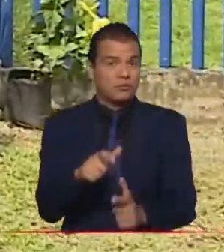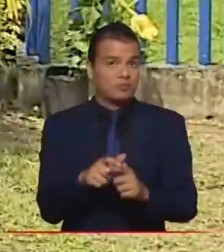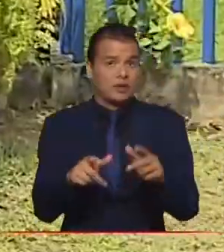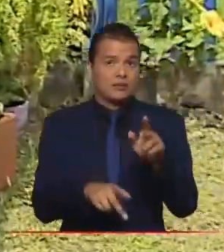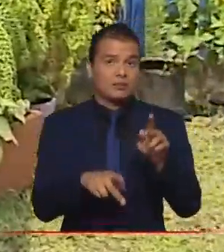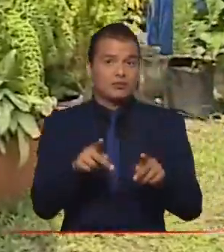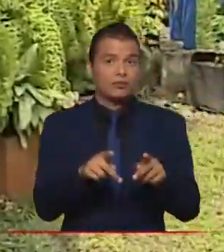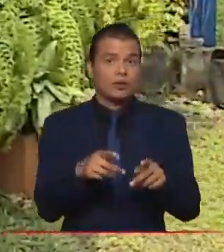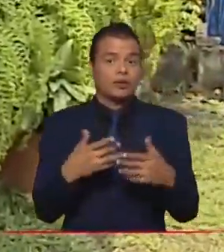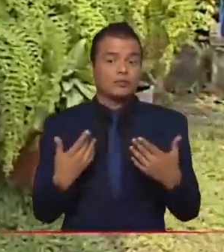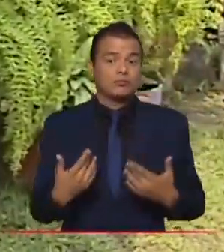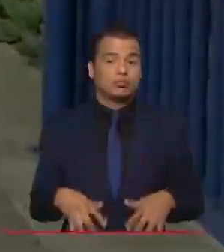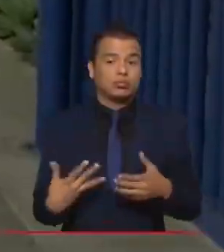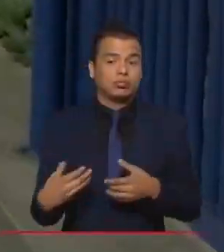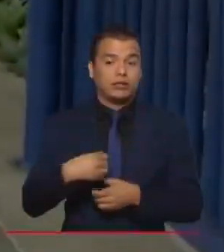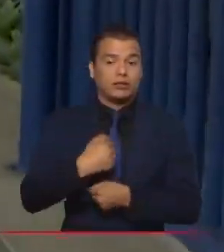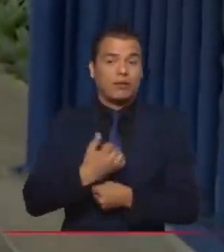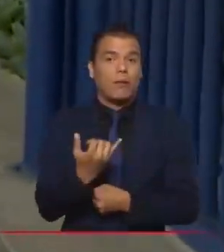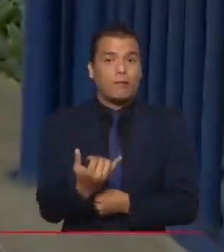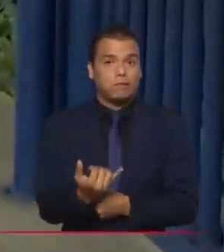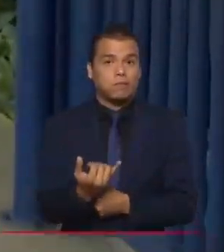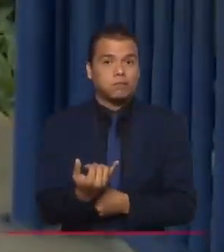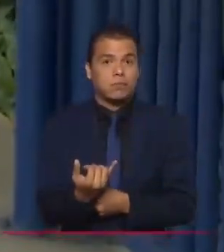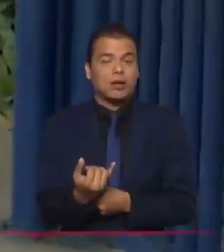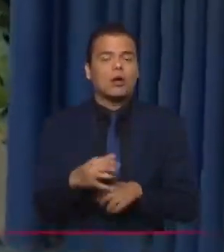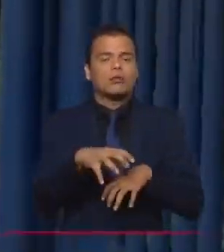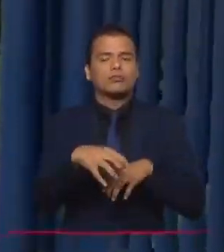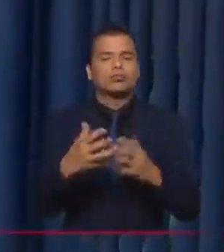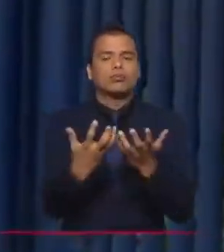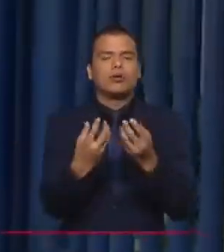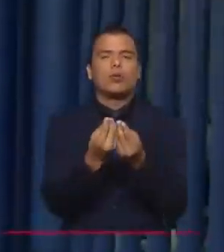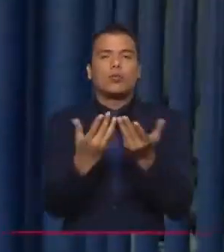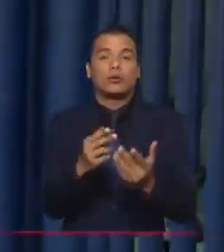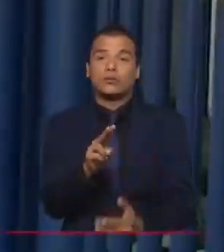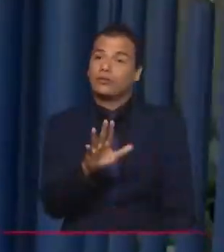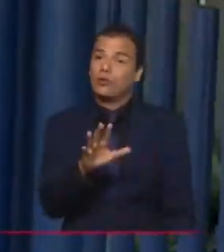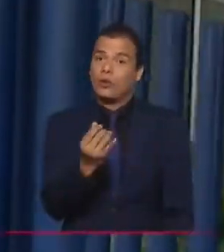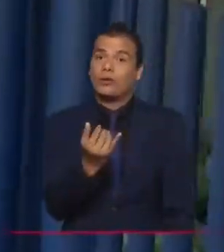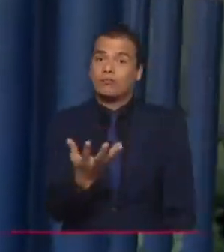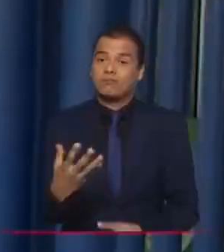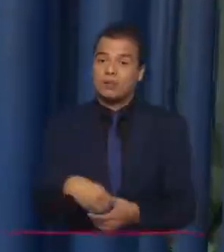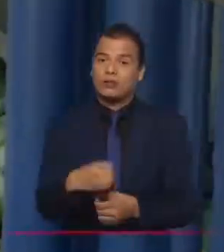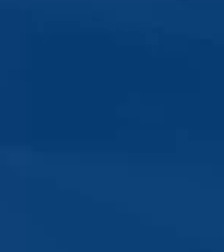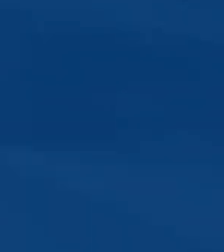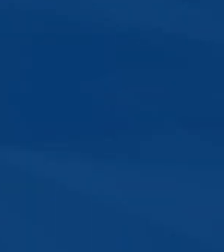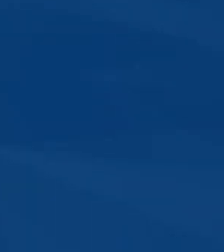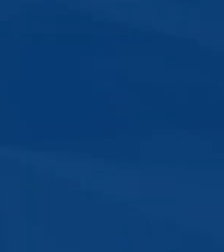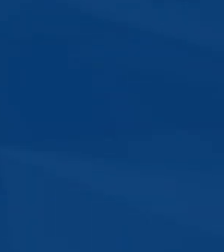Colombia, con más de 250 empresas que ofrecen fuentes laborales a los connacionales.